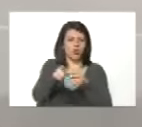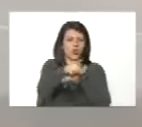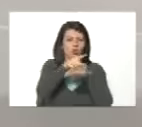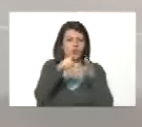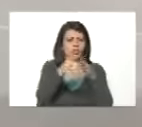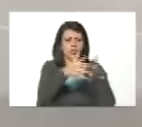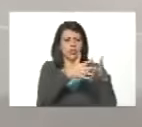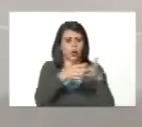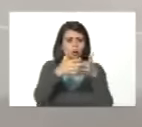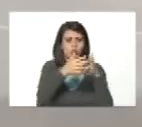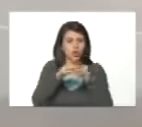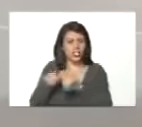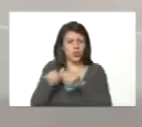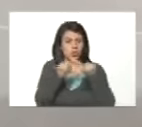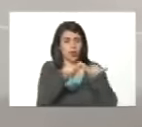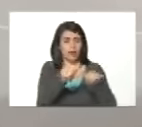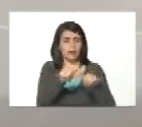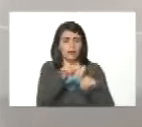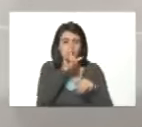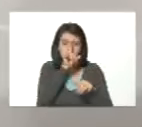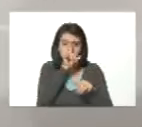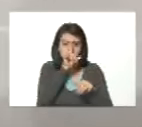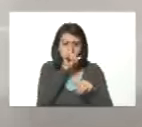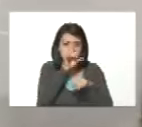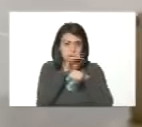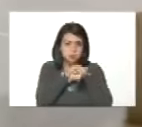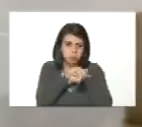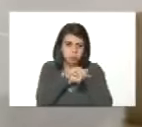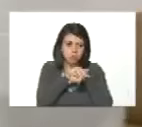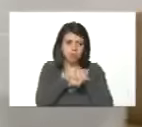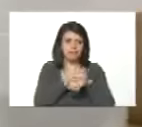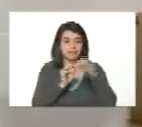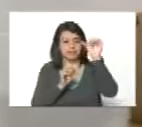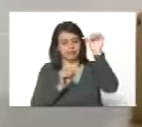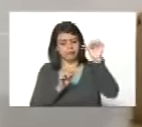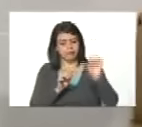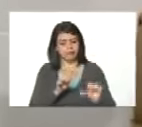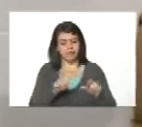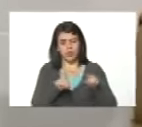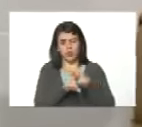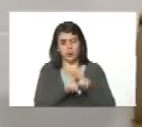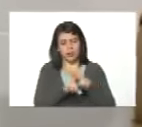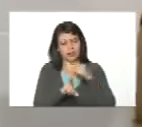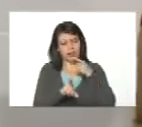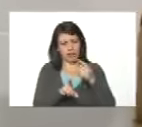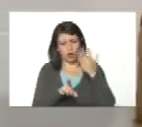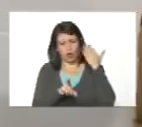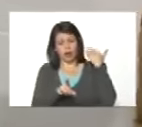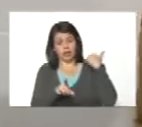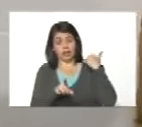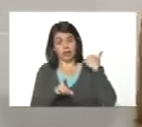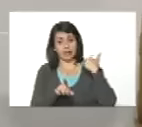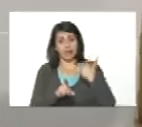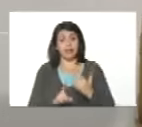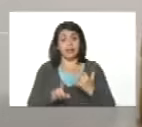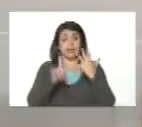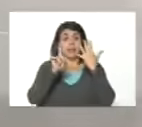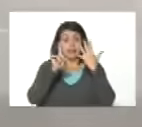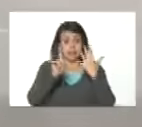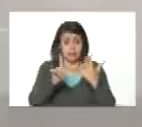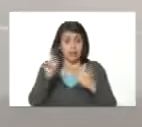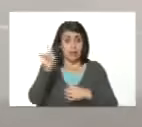América. No le queda otra categoría, como bien dijo Saúl. Pero hace 6 meses se